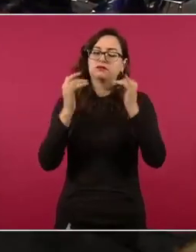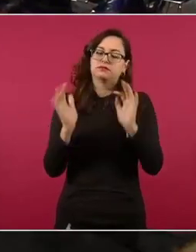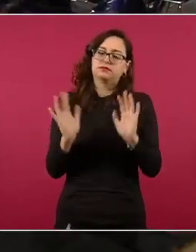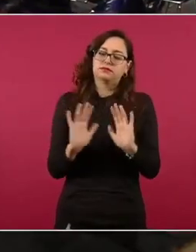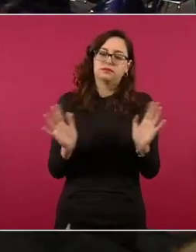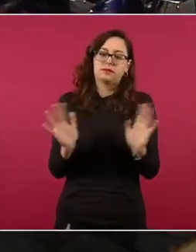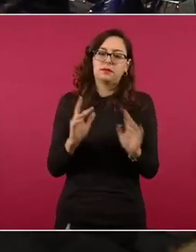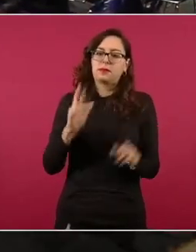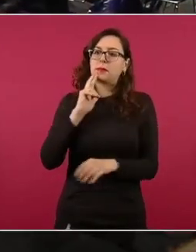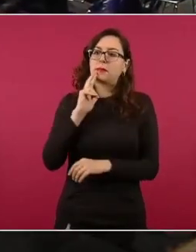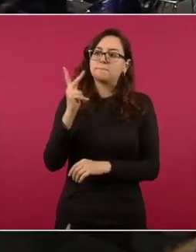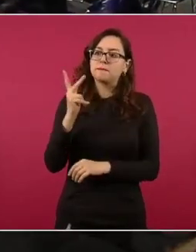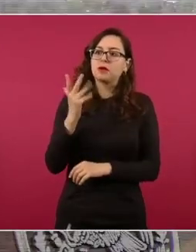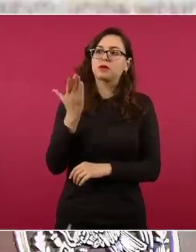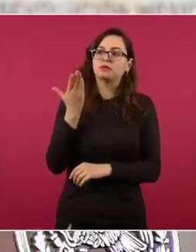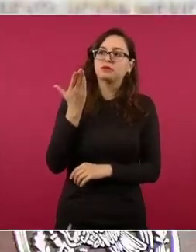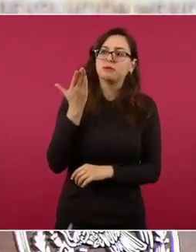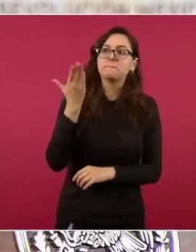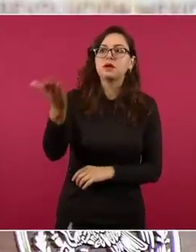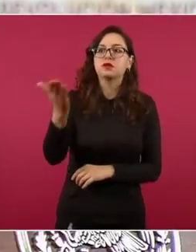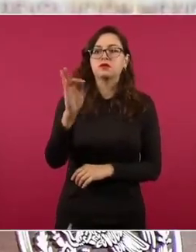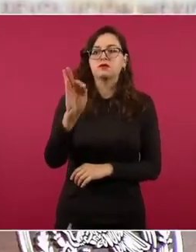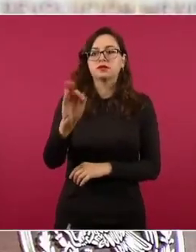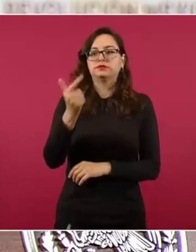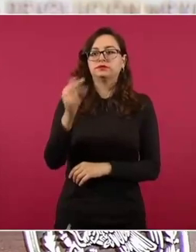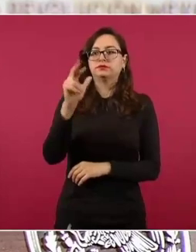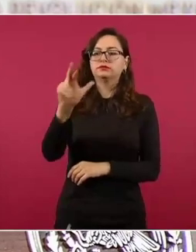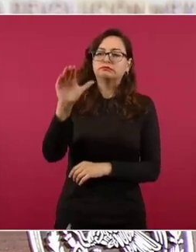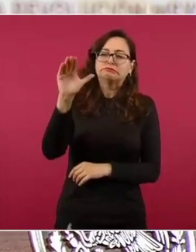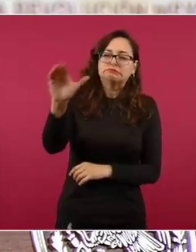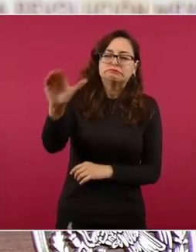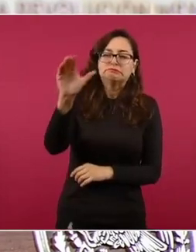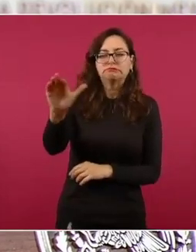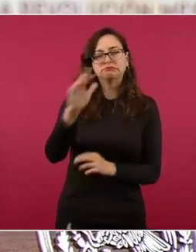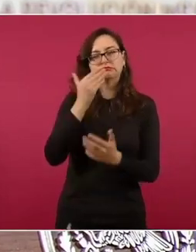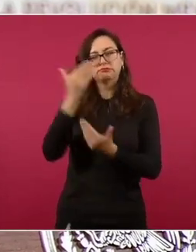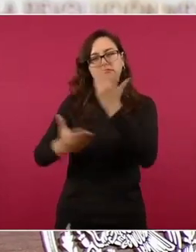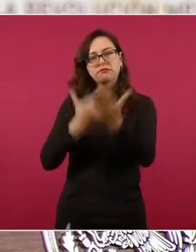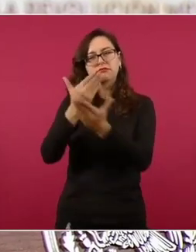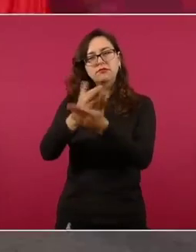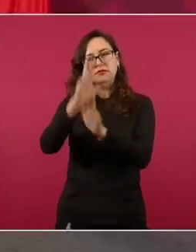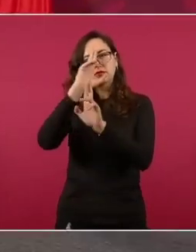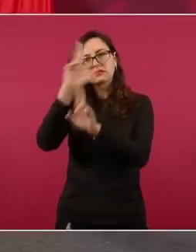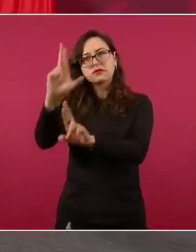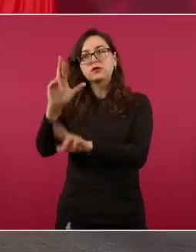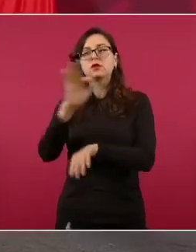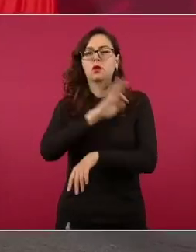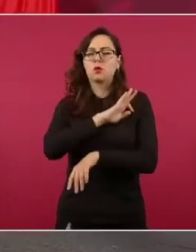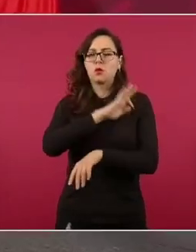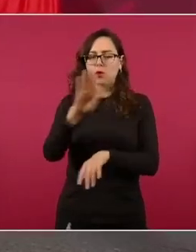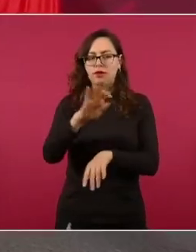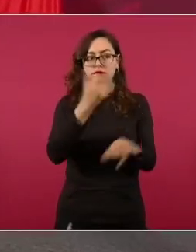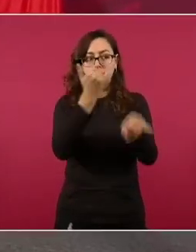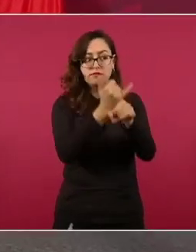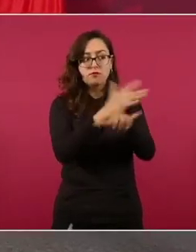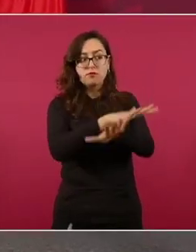la Fiscalía de manera respetuosa que nos informe sobre estas